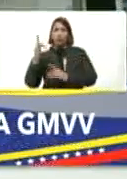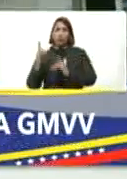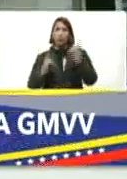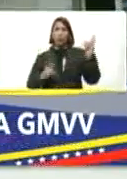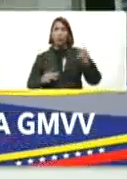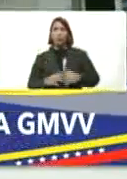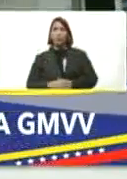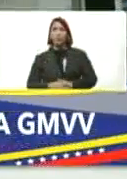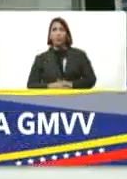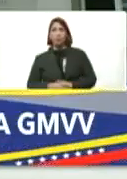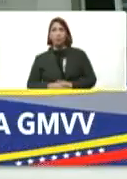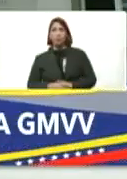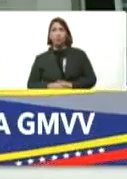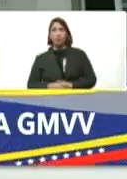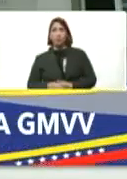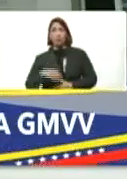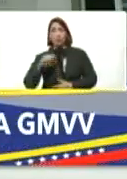Algicultores se llama.